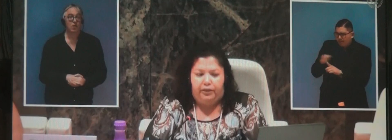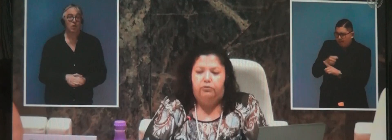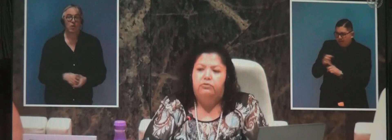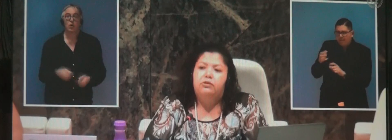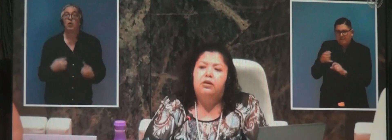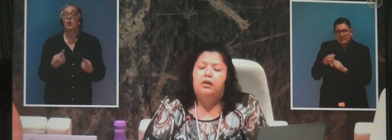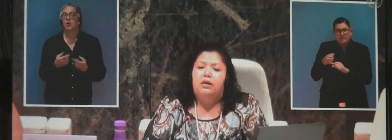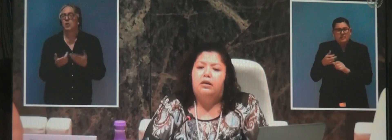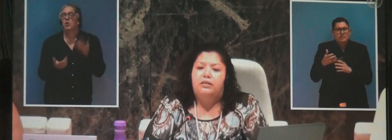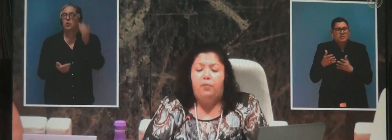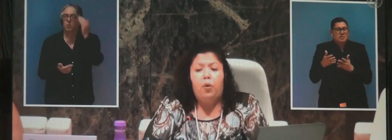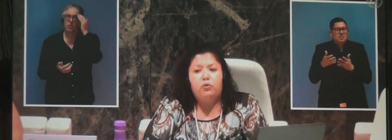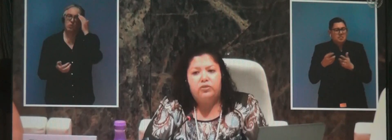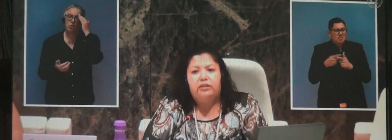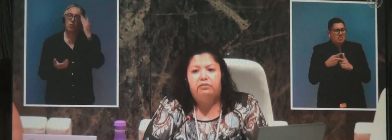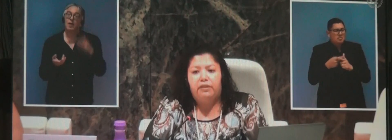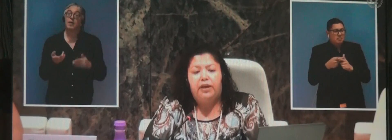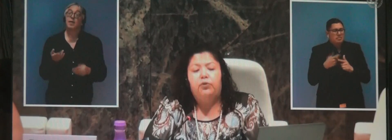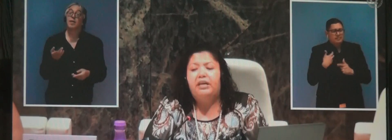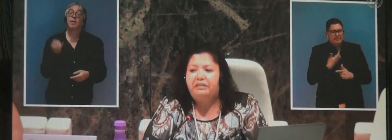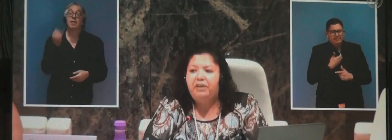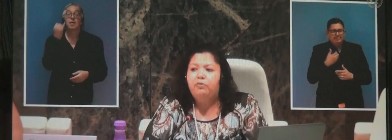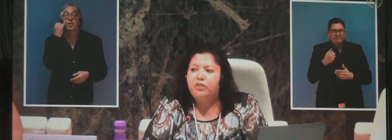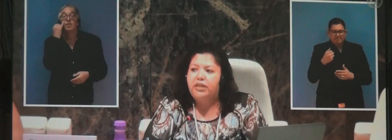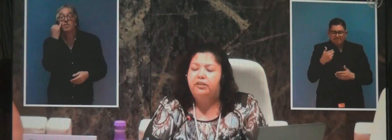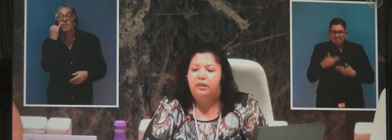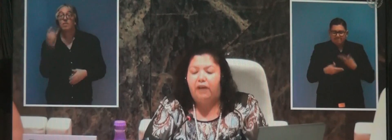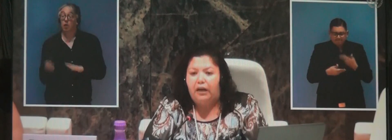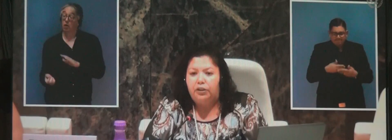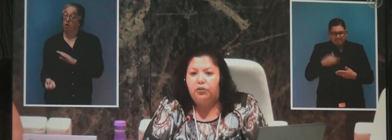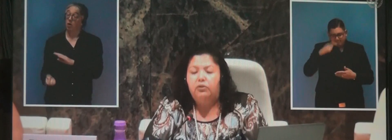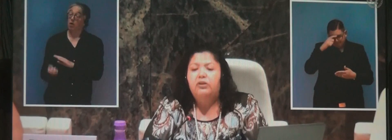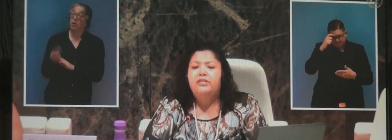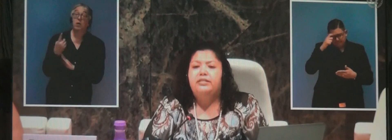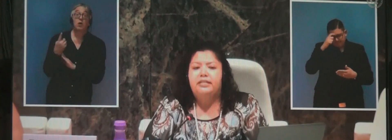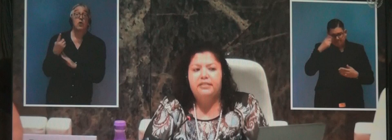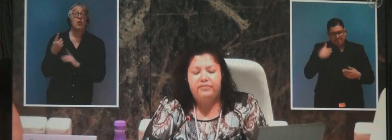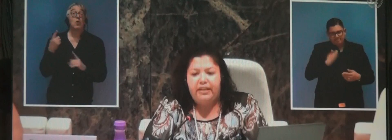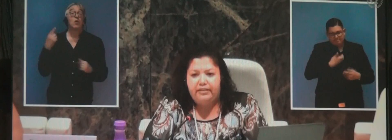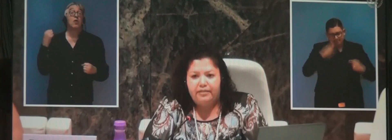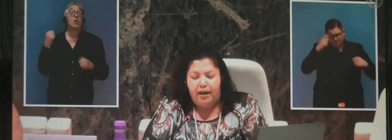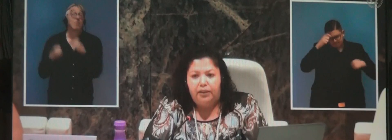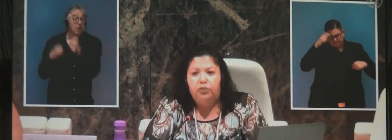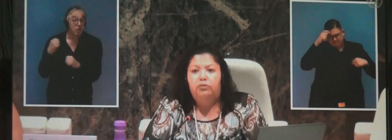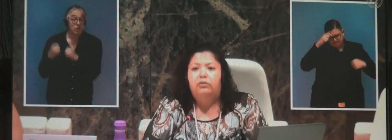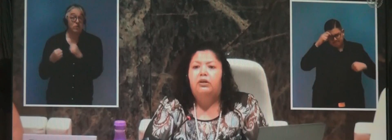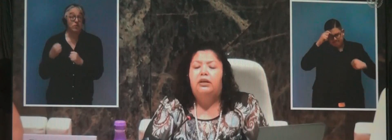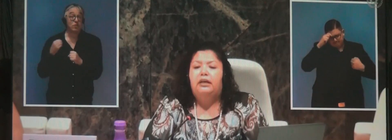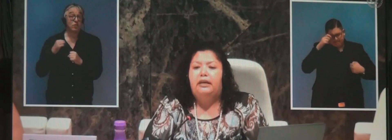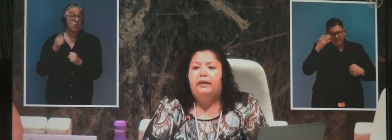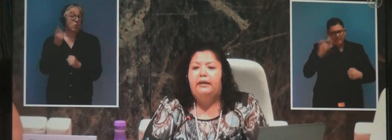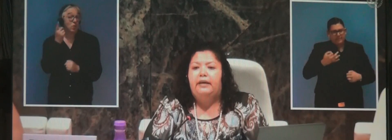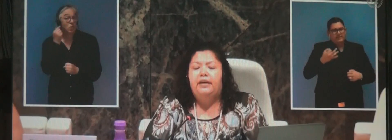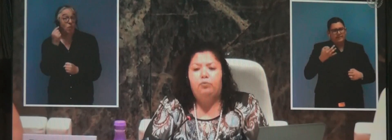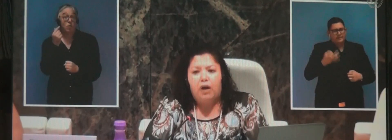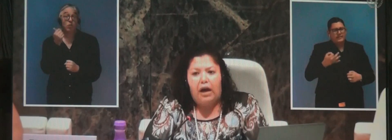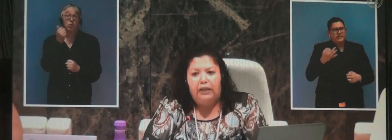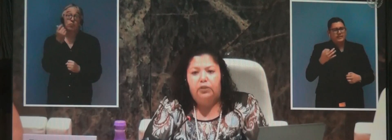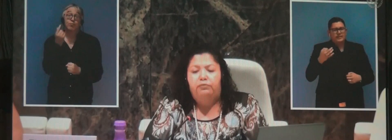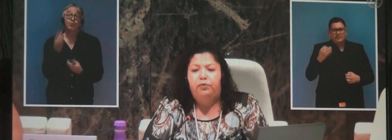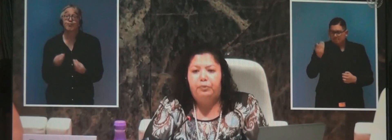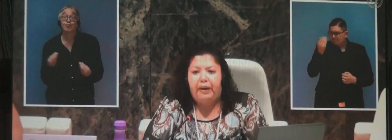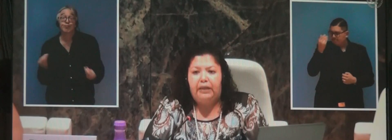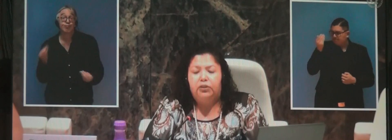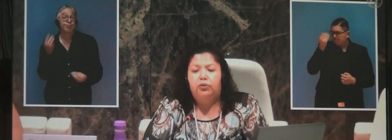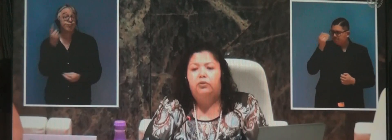con retos. Estamos conscientes de ello, que debemos seguir trabajando, sensibilizando,